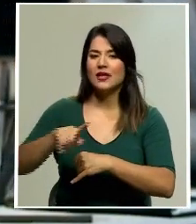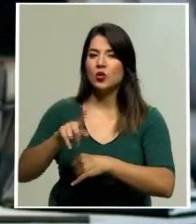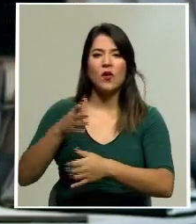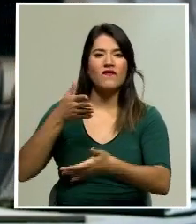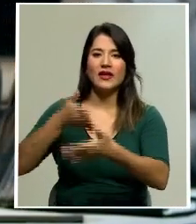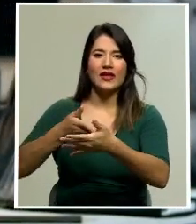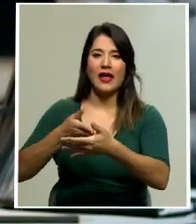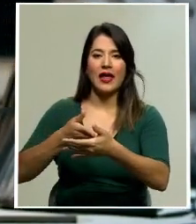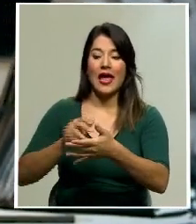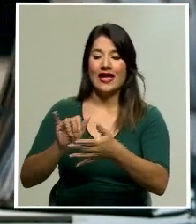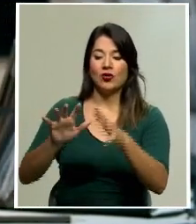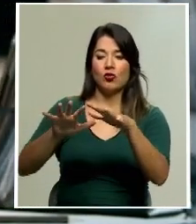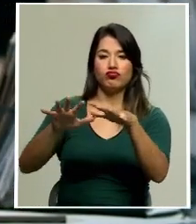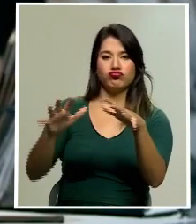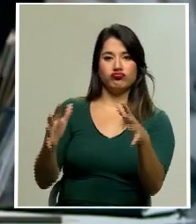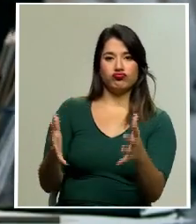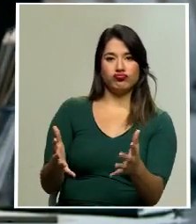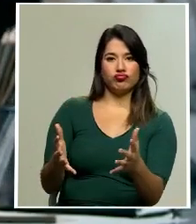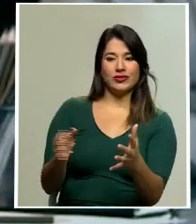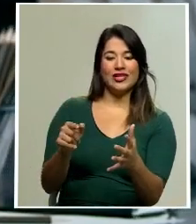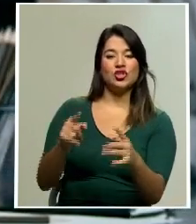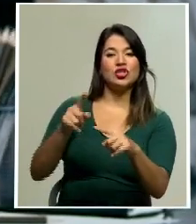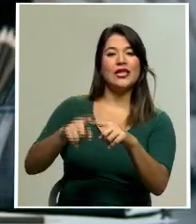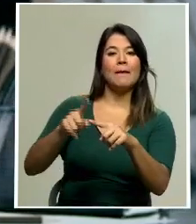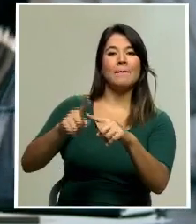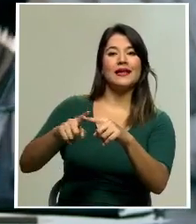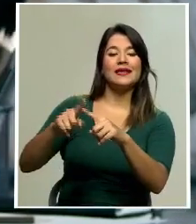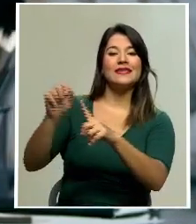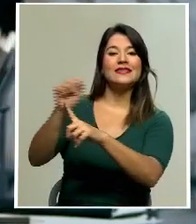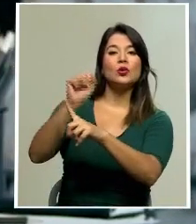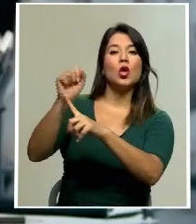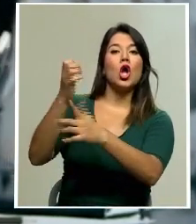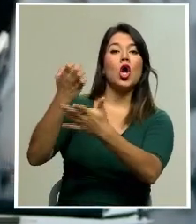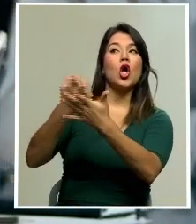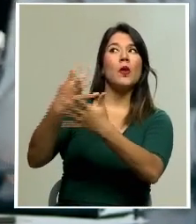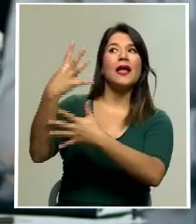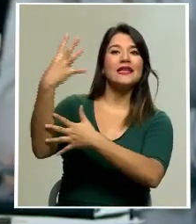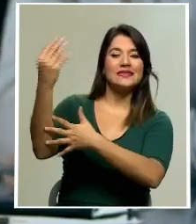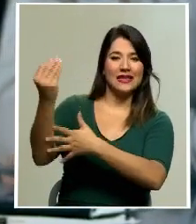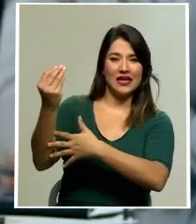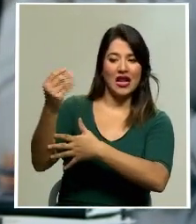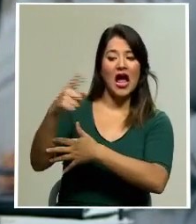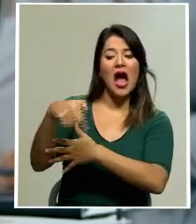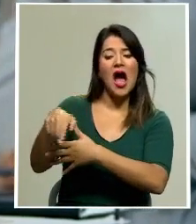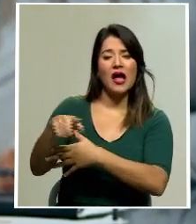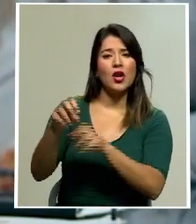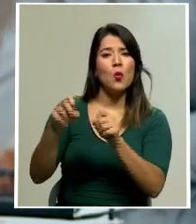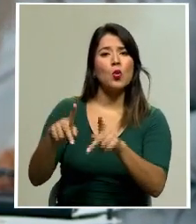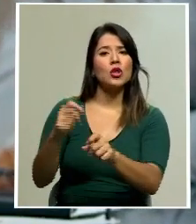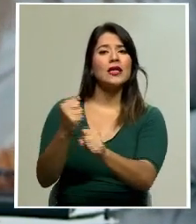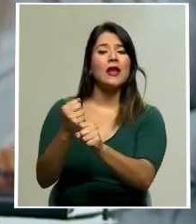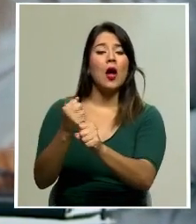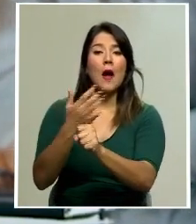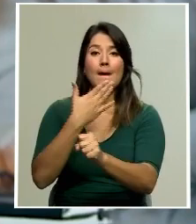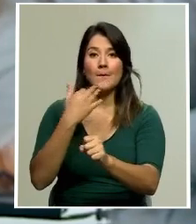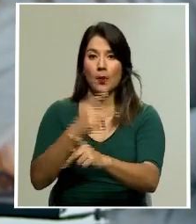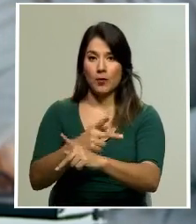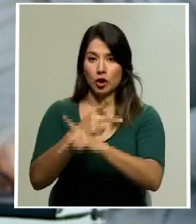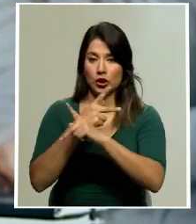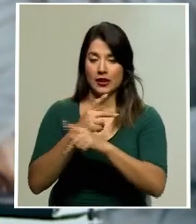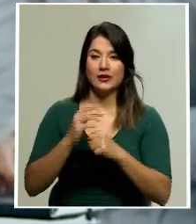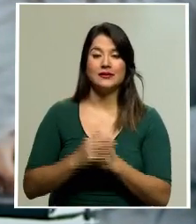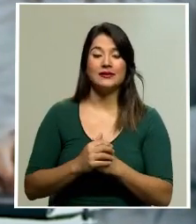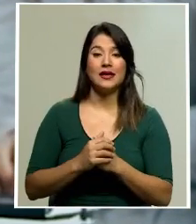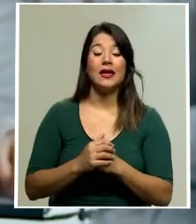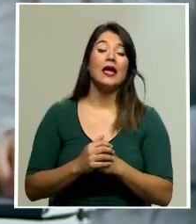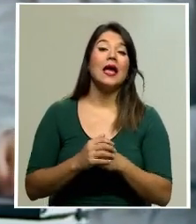económica donde responde más al mercado externo, entonces el empleo ahí está tal vez mejor protegido. La población en la fuerza